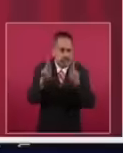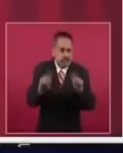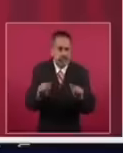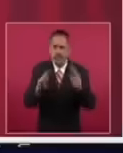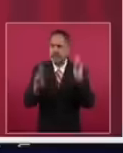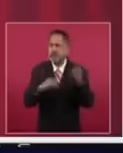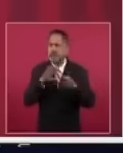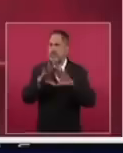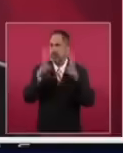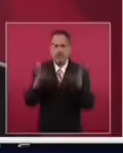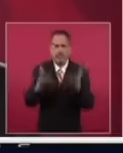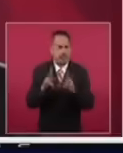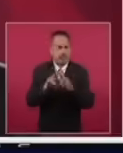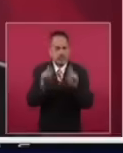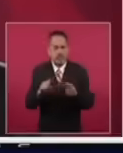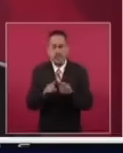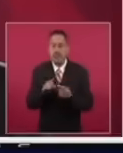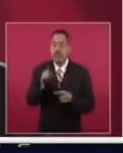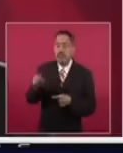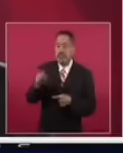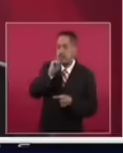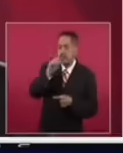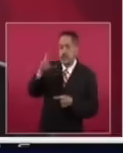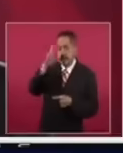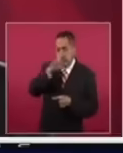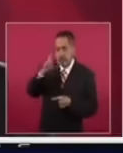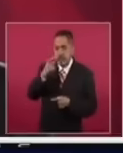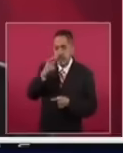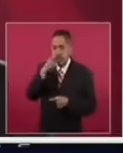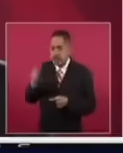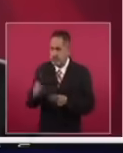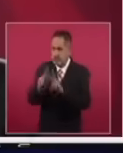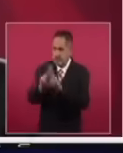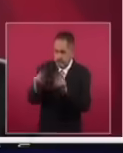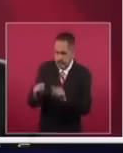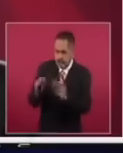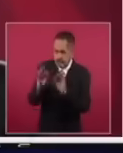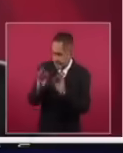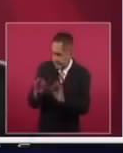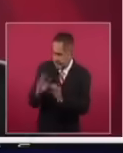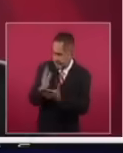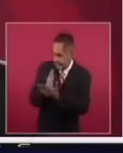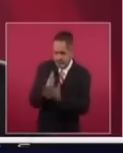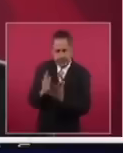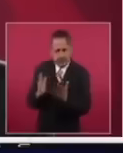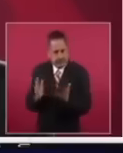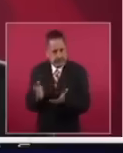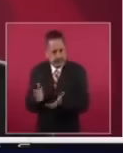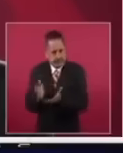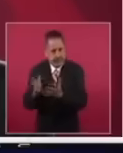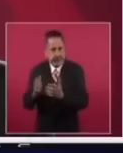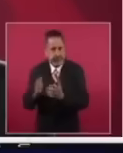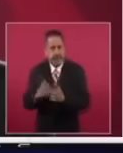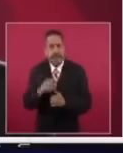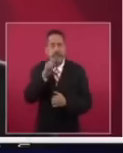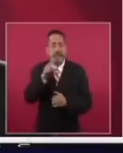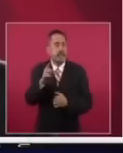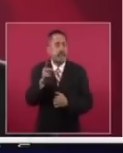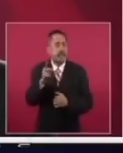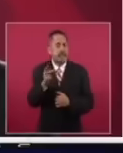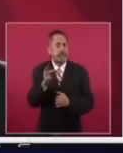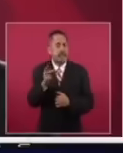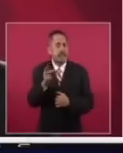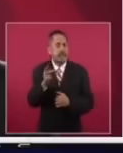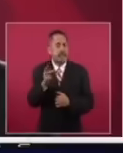pacificación de Rusia y Ucrania y al mismo tiempo llegar a un